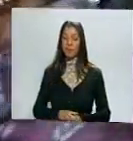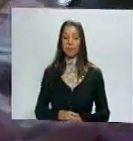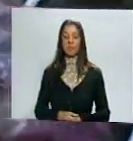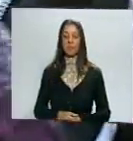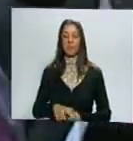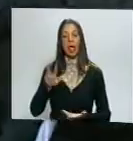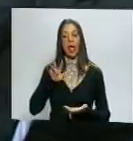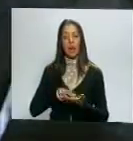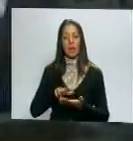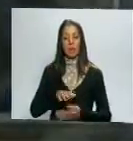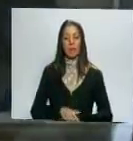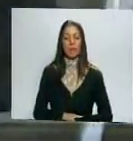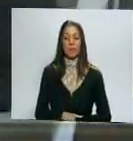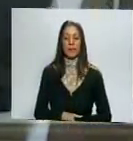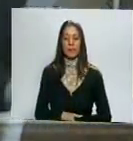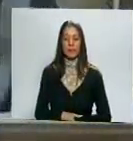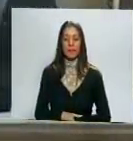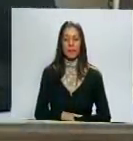Aprobado.